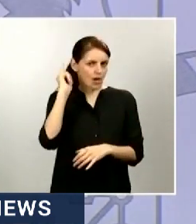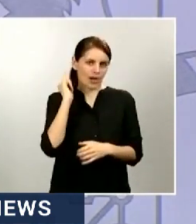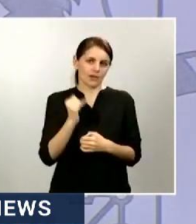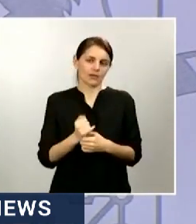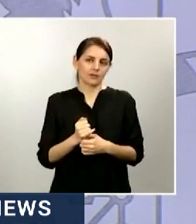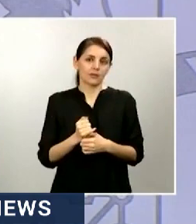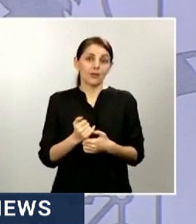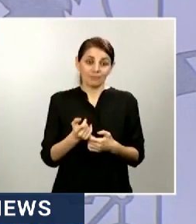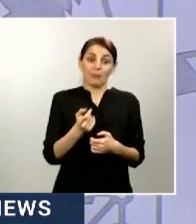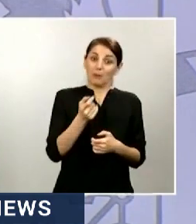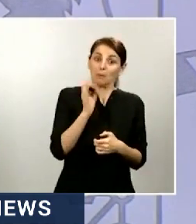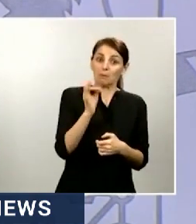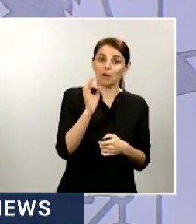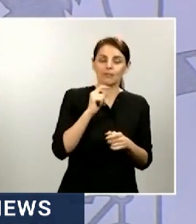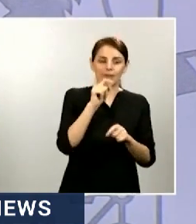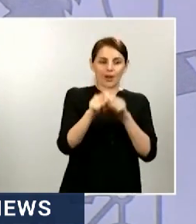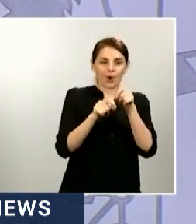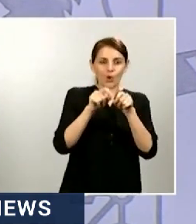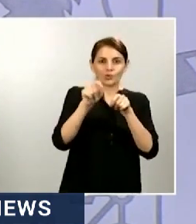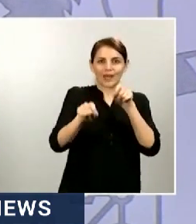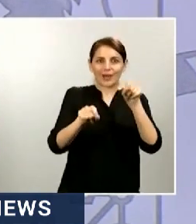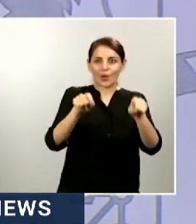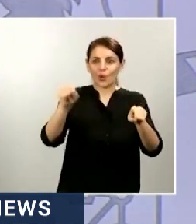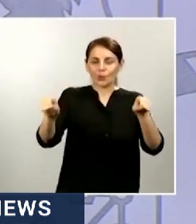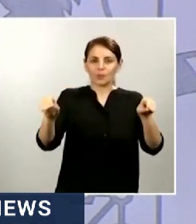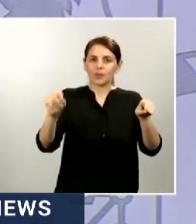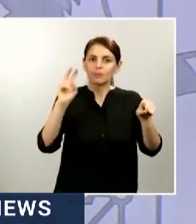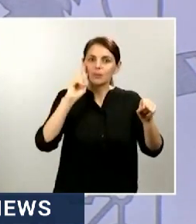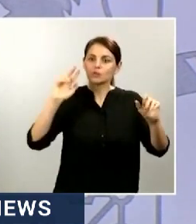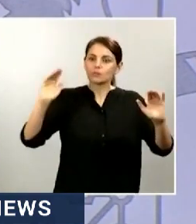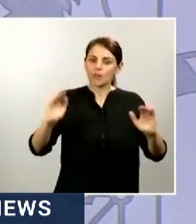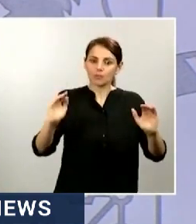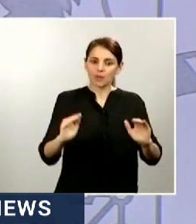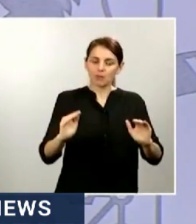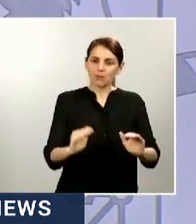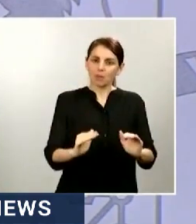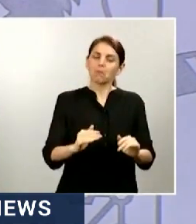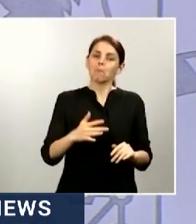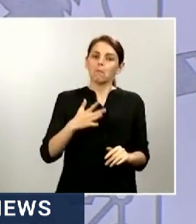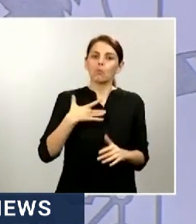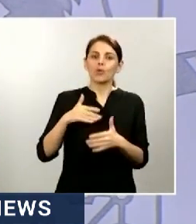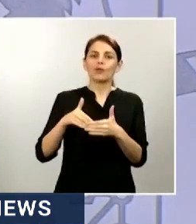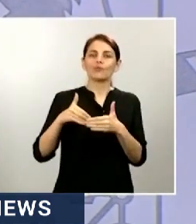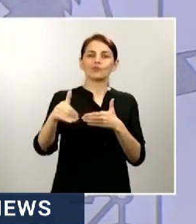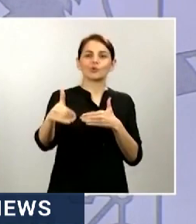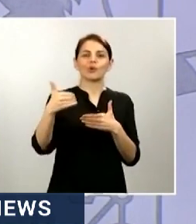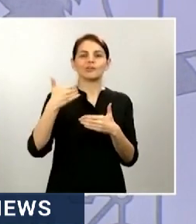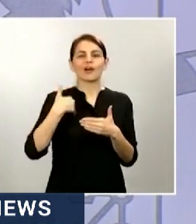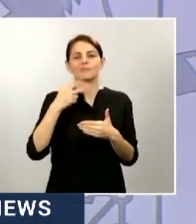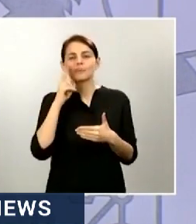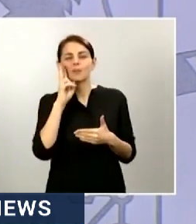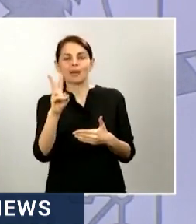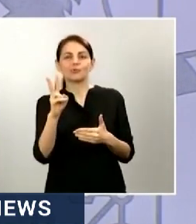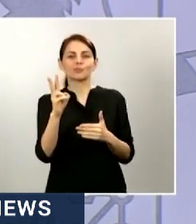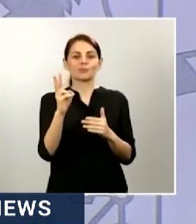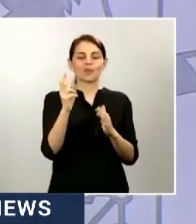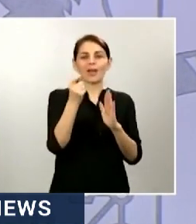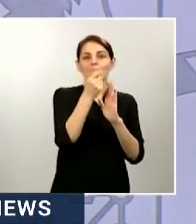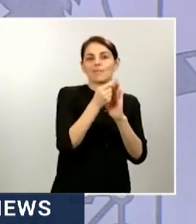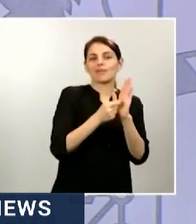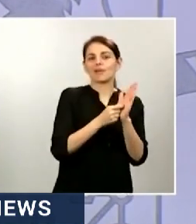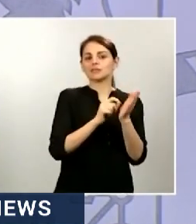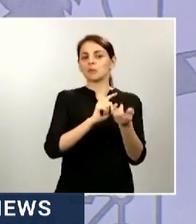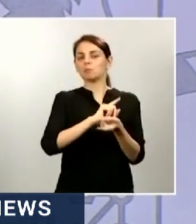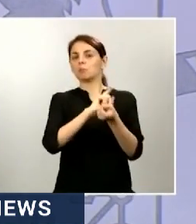nos permitirá en el futuro plantear modificaciones en la evolución o en las medidas de control y